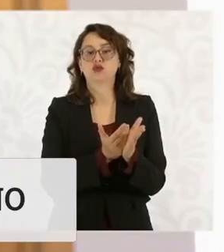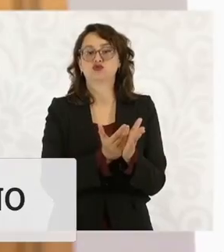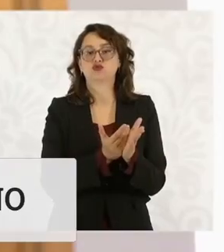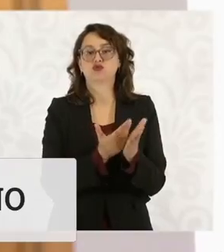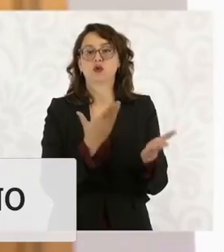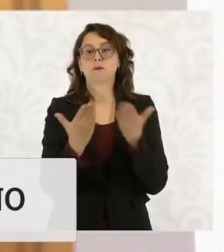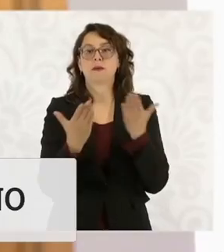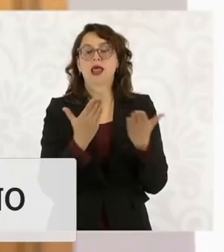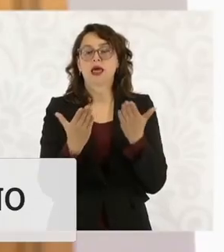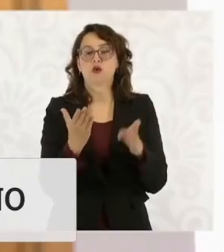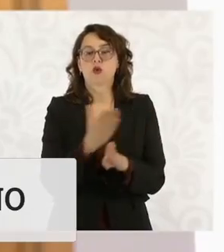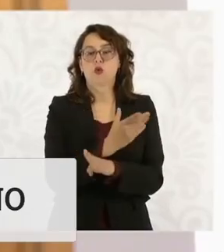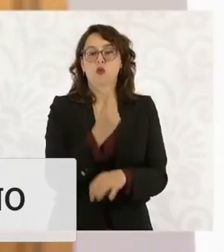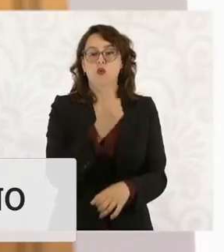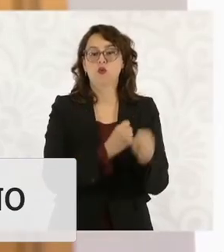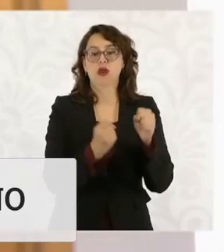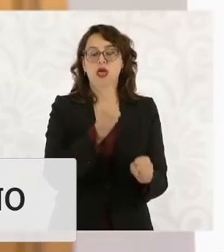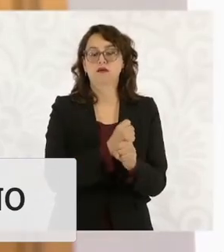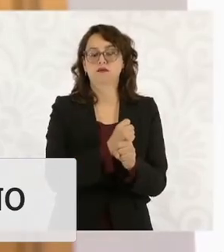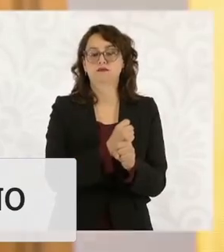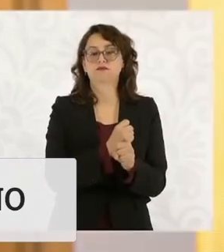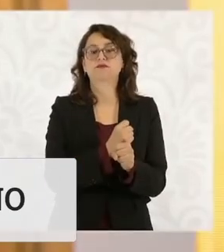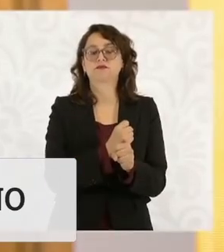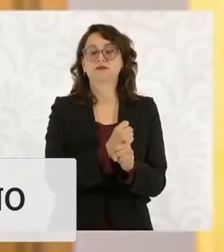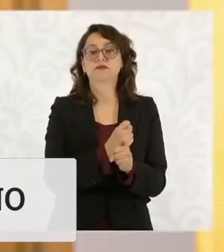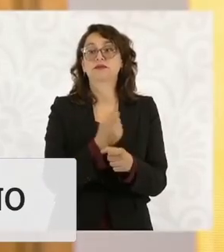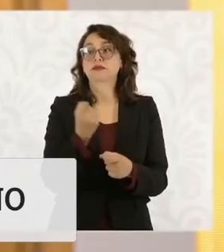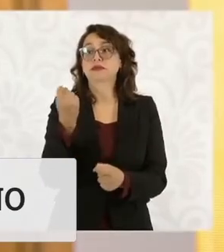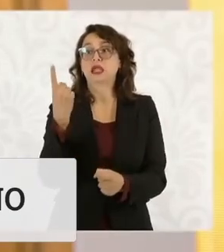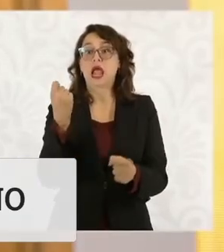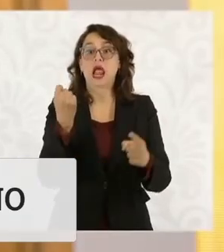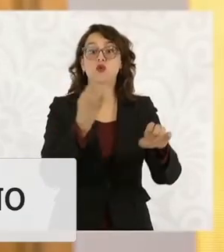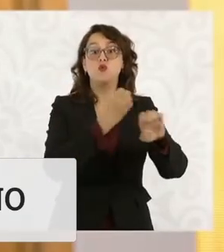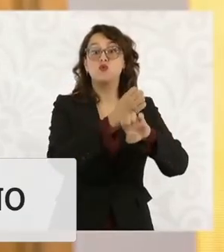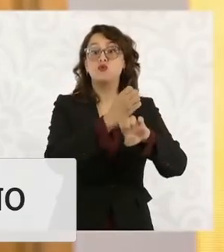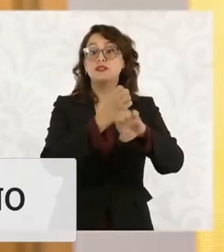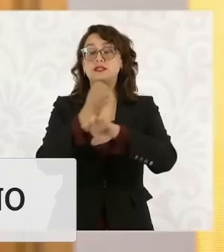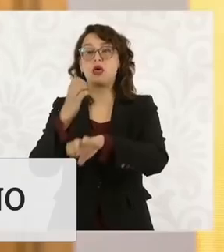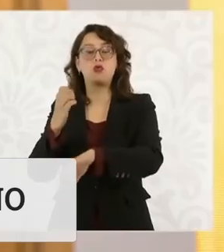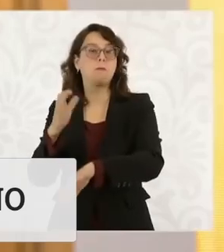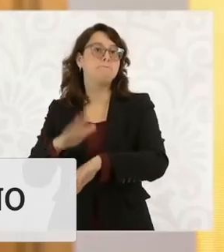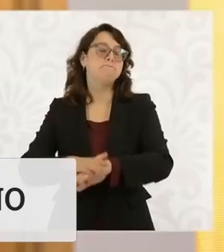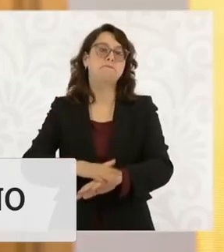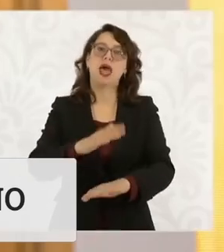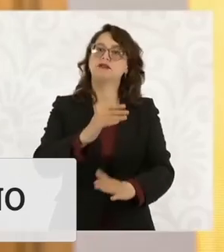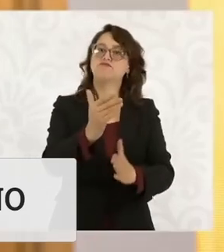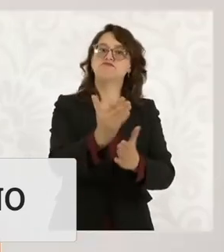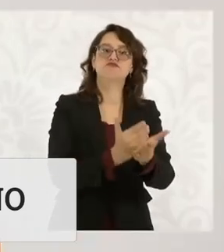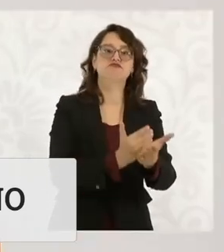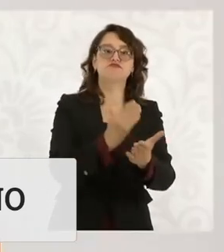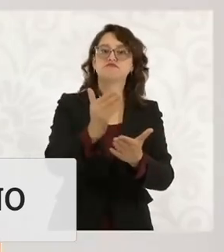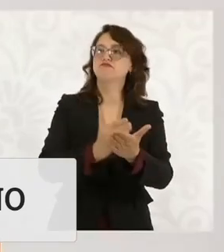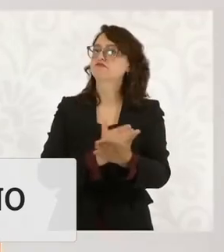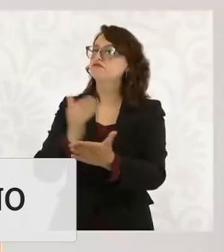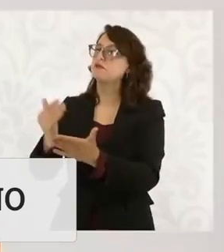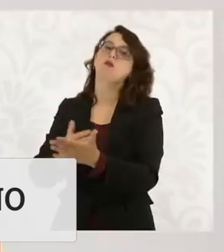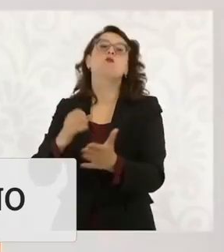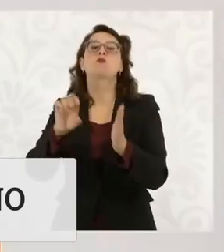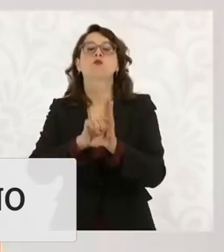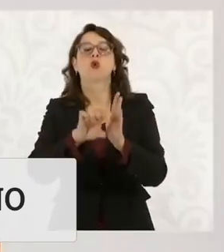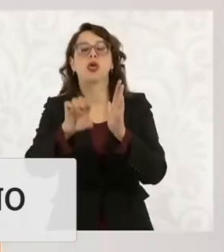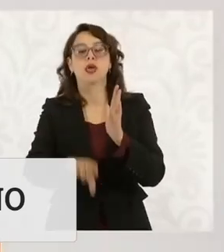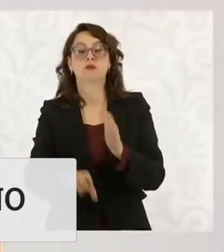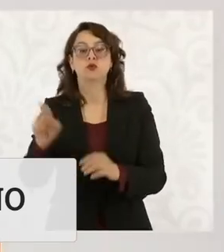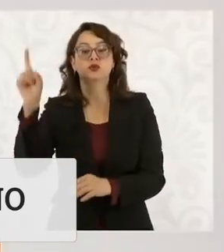2024. La reducción que hemos logrado en algunos estados es muy significativa. Por ejemplo,